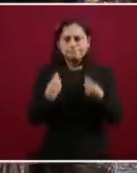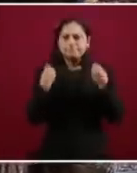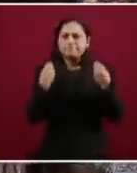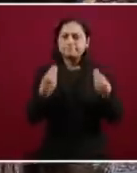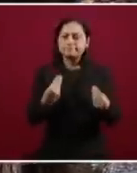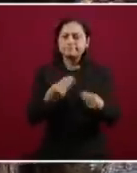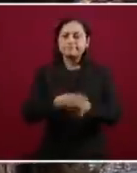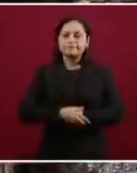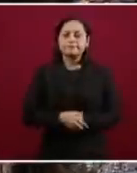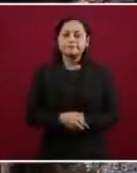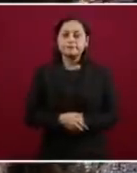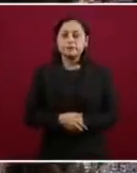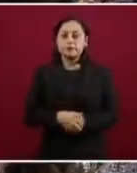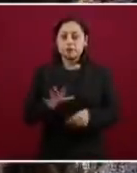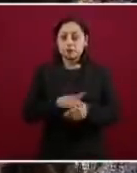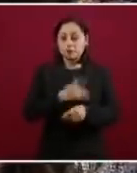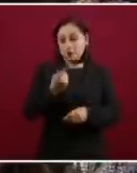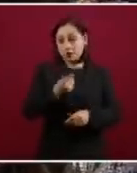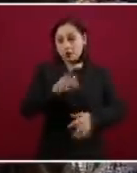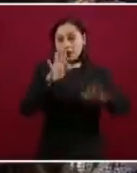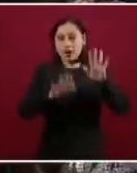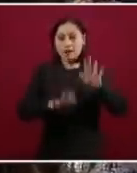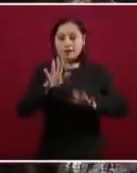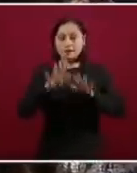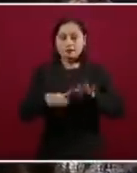porque también que no